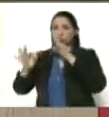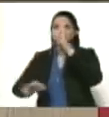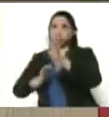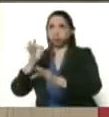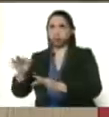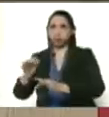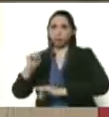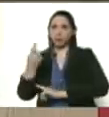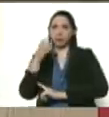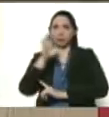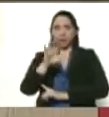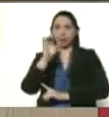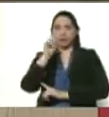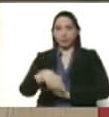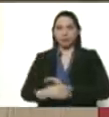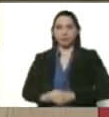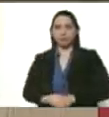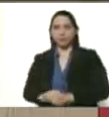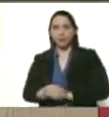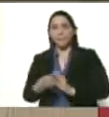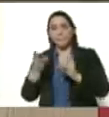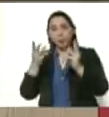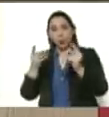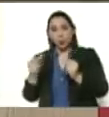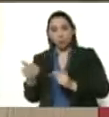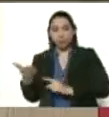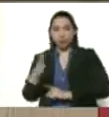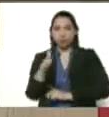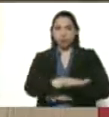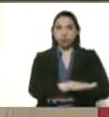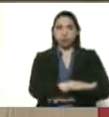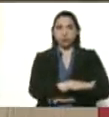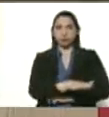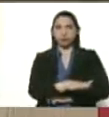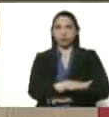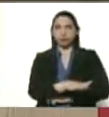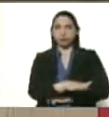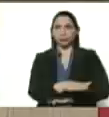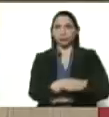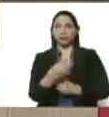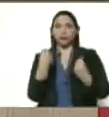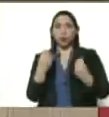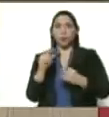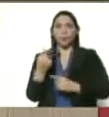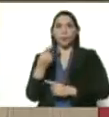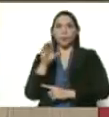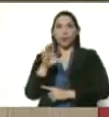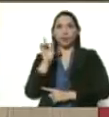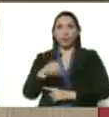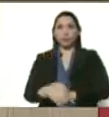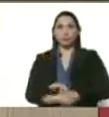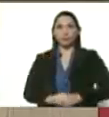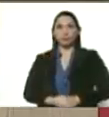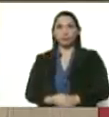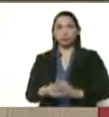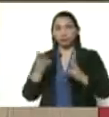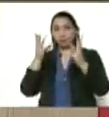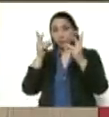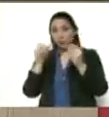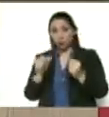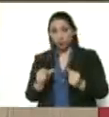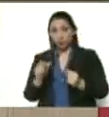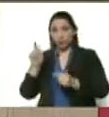también como el primer país de número de fallecidos y como el primer país también con número